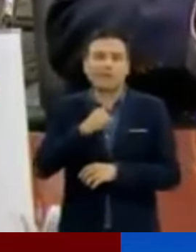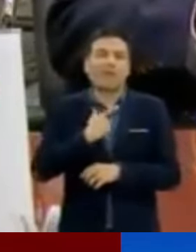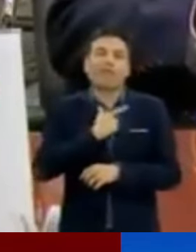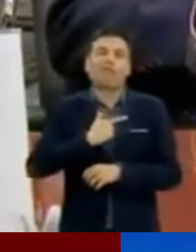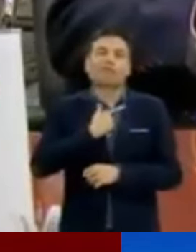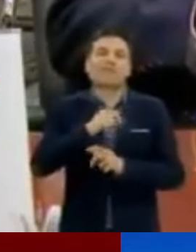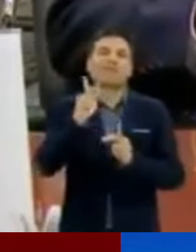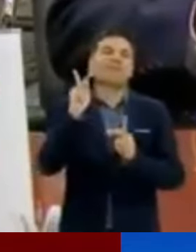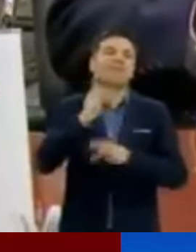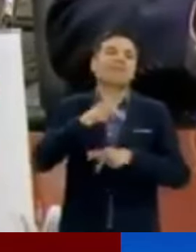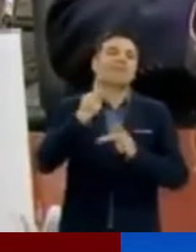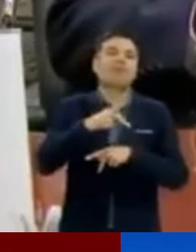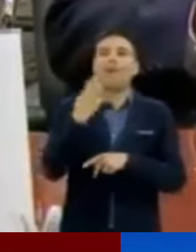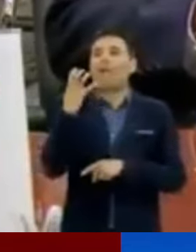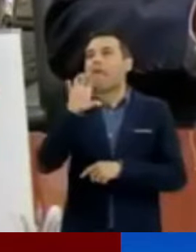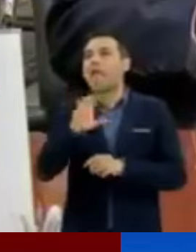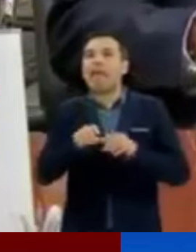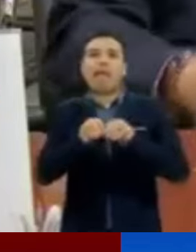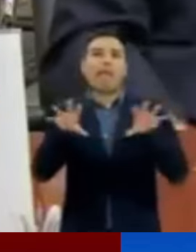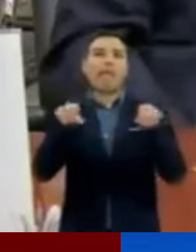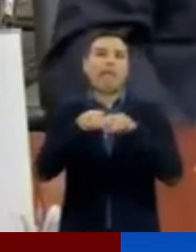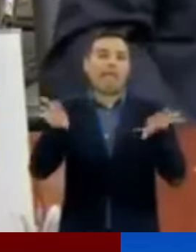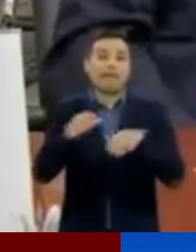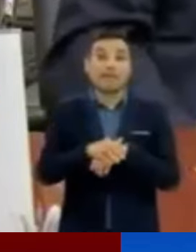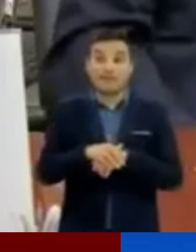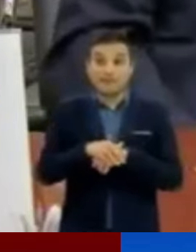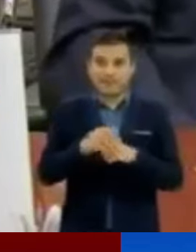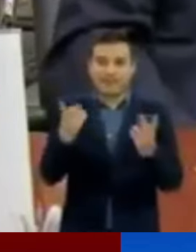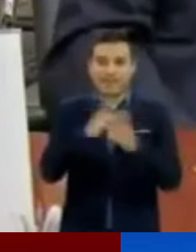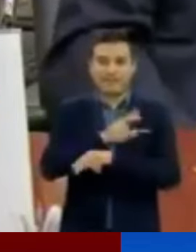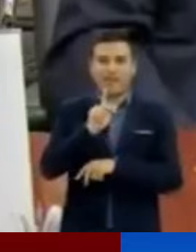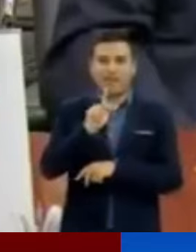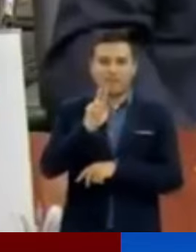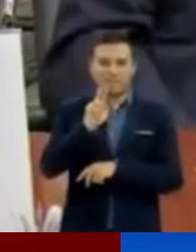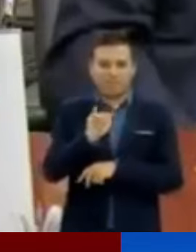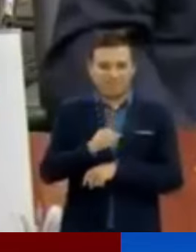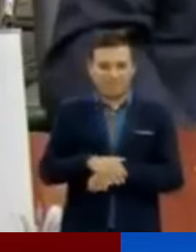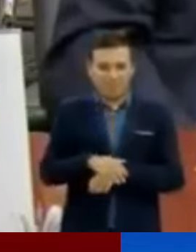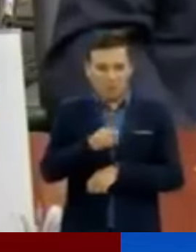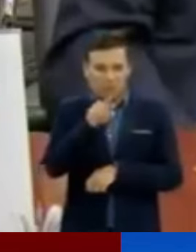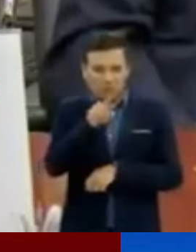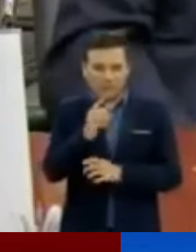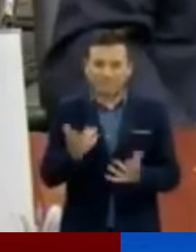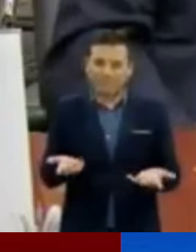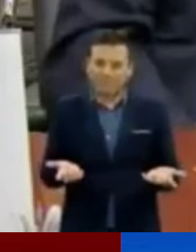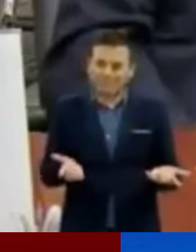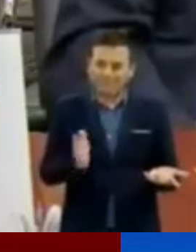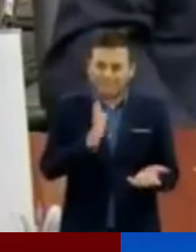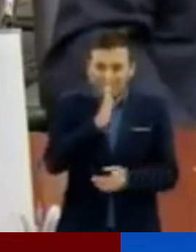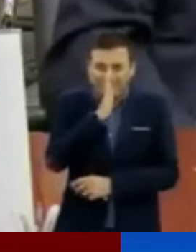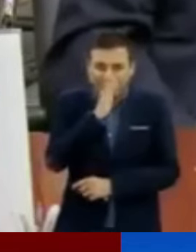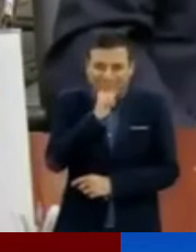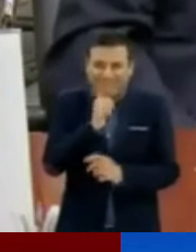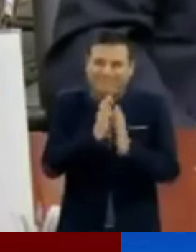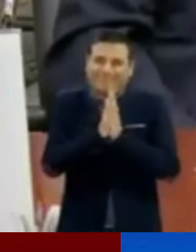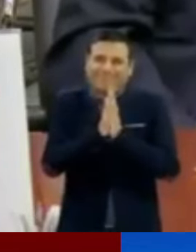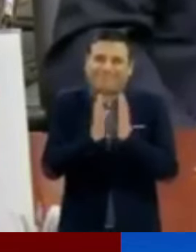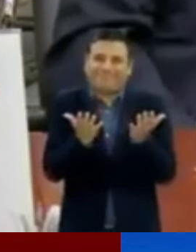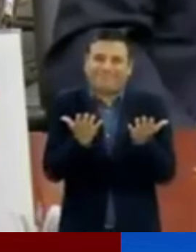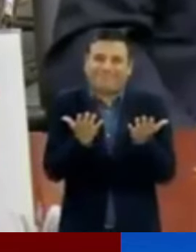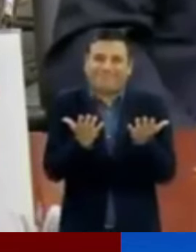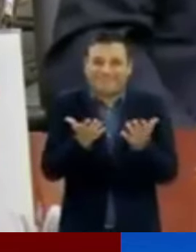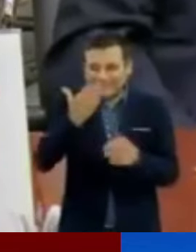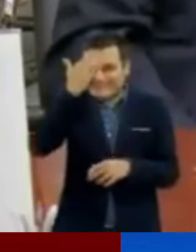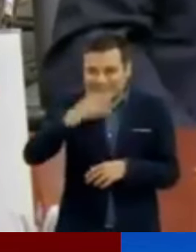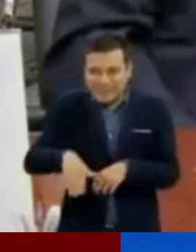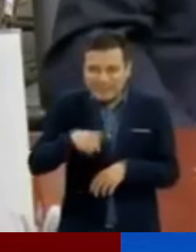es la única realidad. Y por el otro lado, del PRI, no defiendan lo indefendible, por favor. Yo sé que